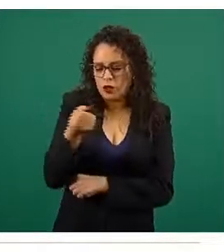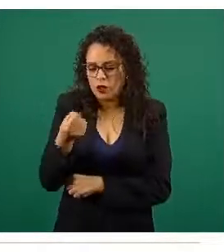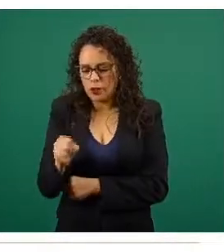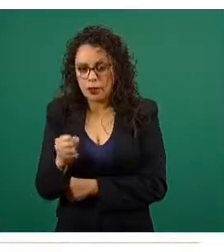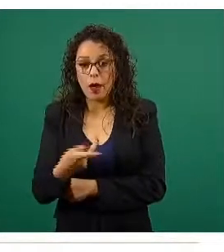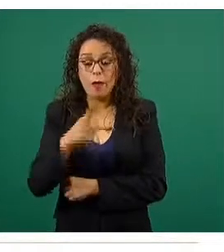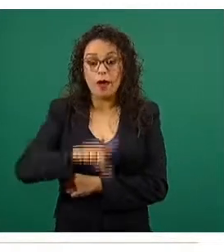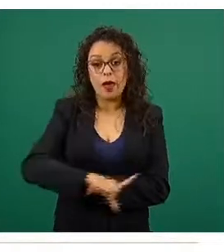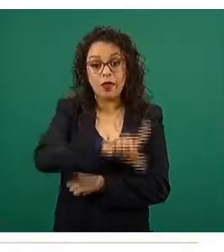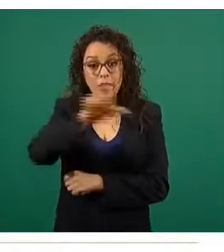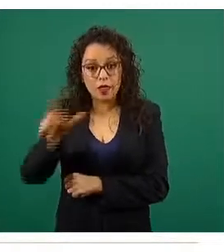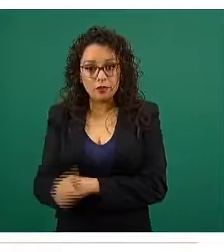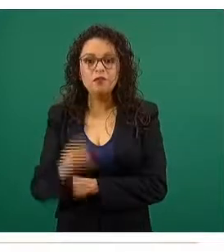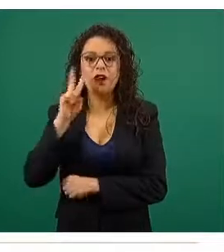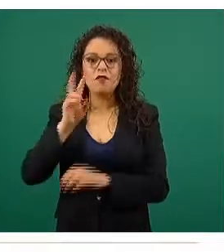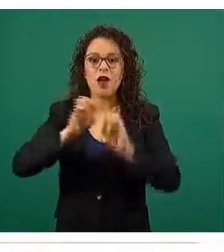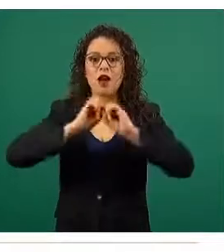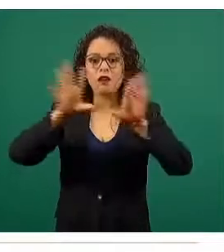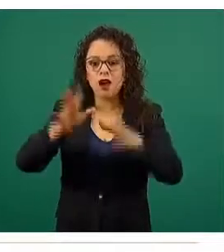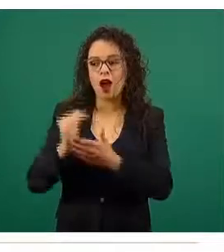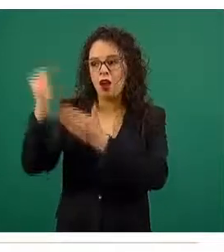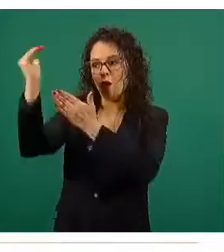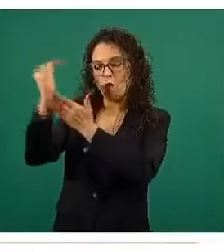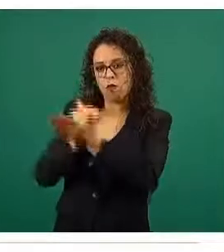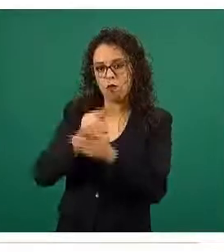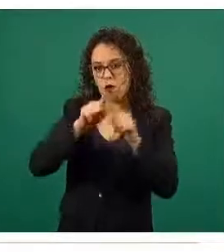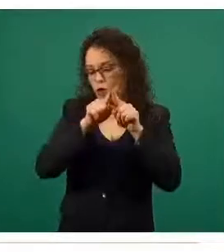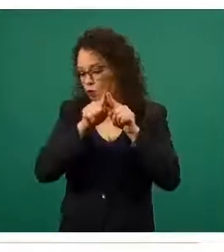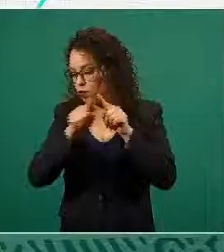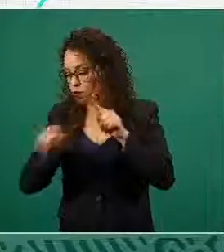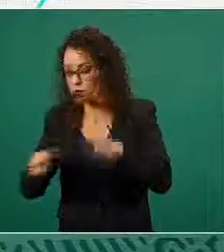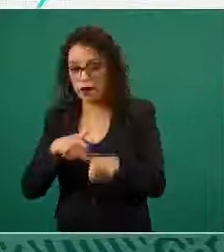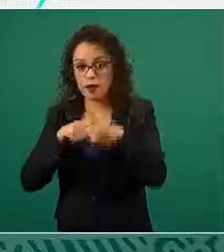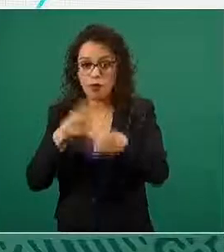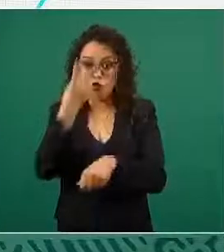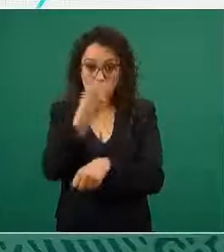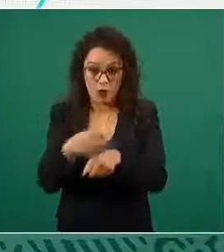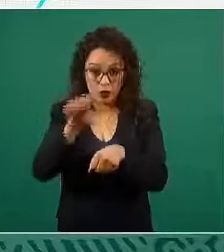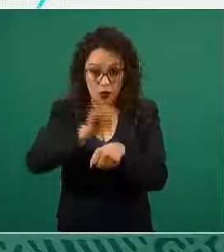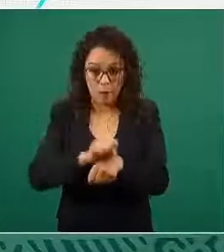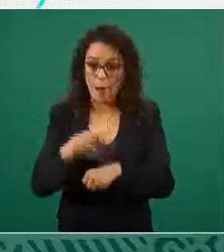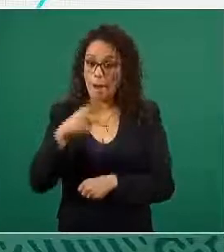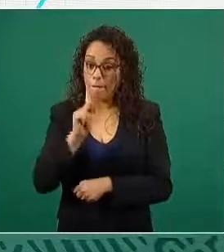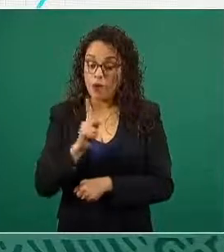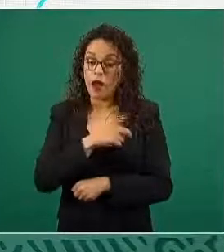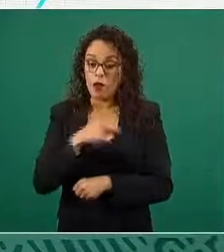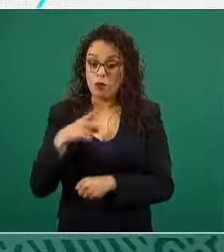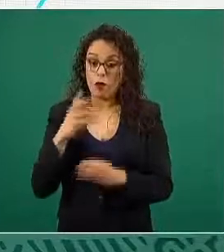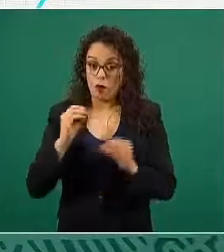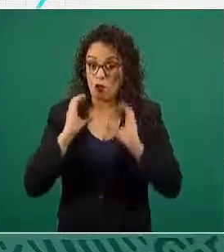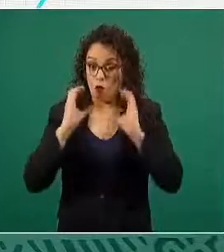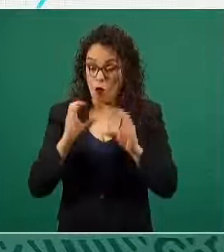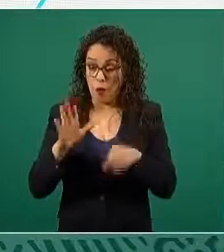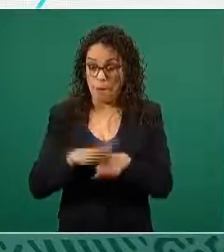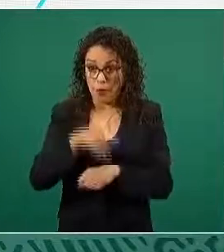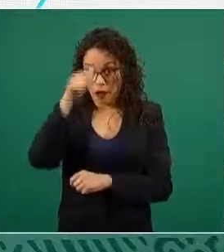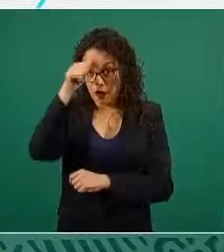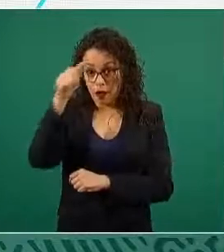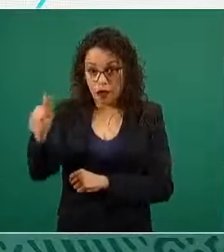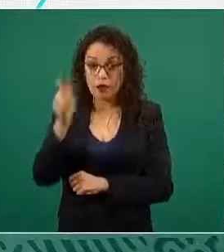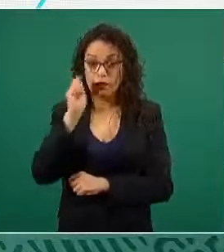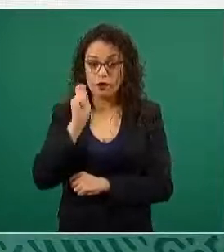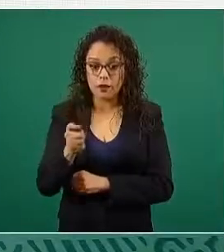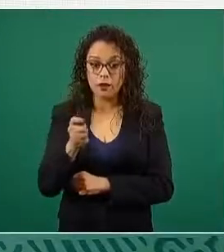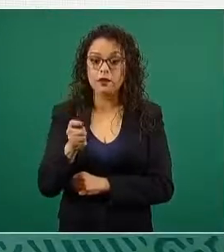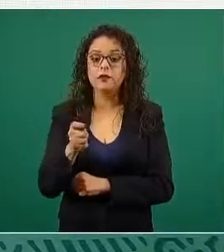pero posteriormente un descenso, tiene 2 semanas en ascenso, hay que tener ahí precaución, se manifestó ya también en la mortalidad,